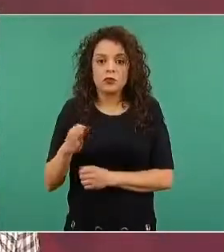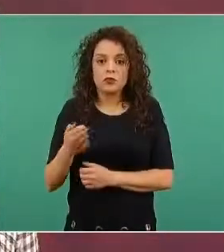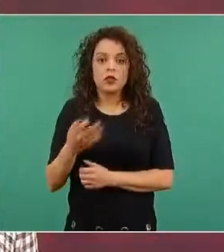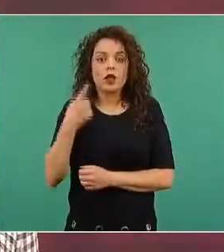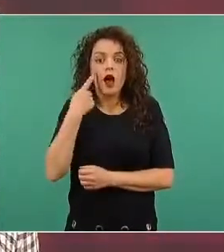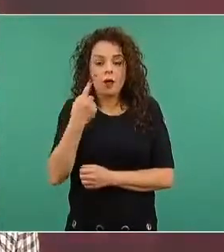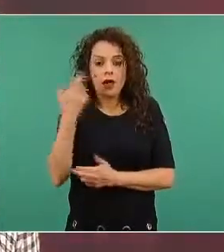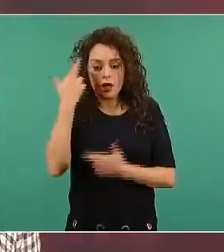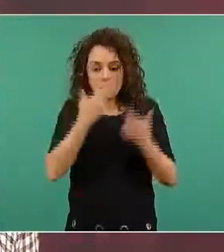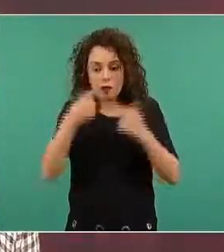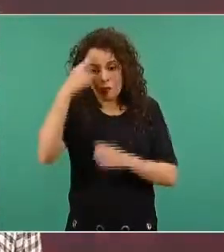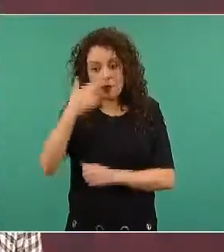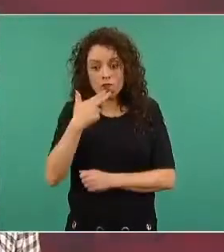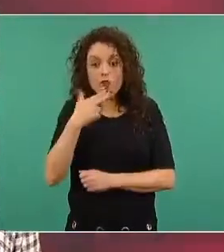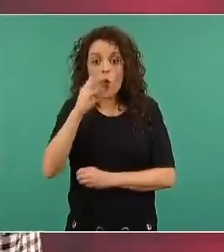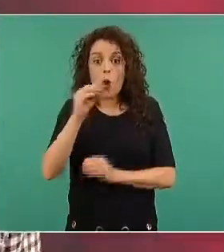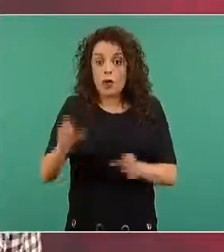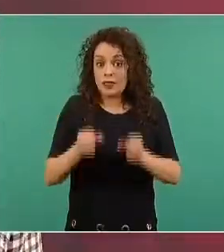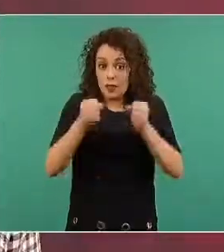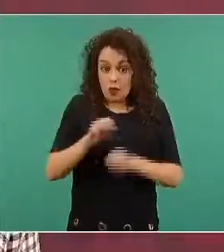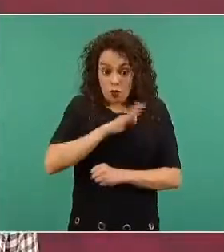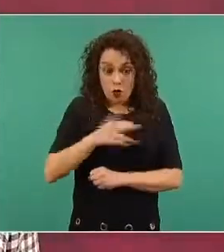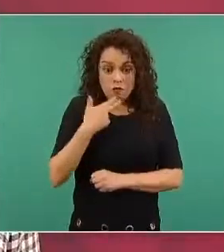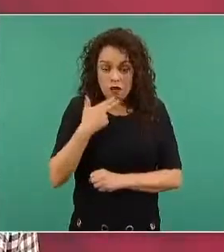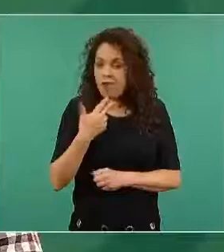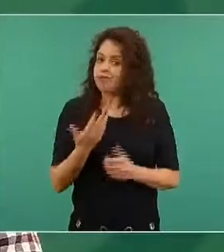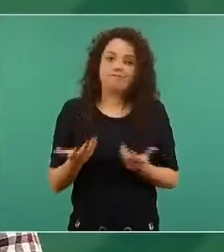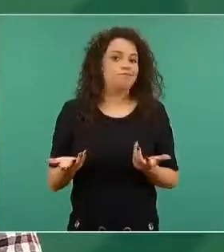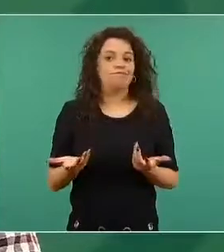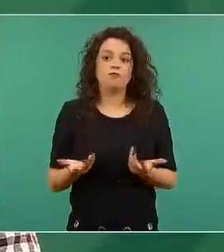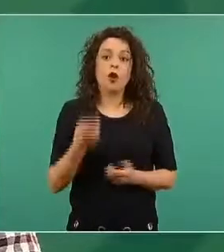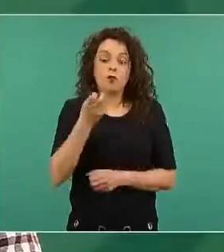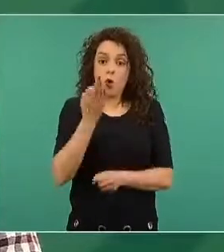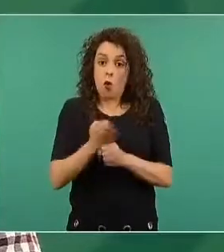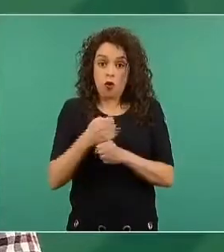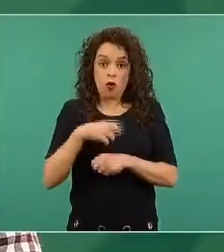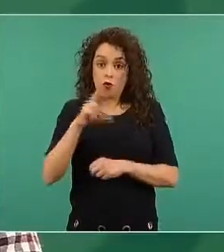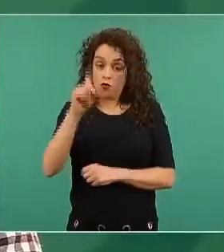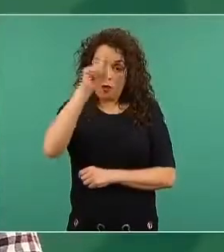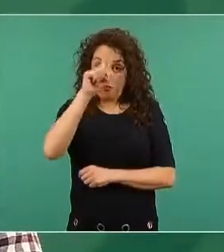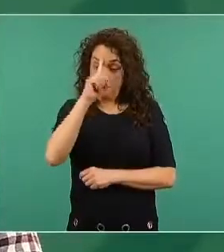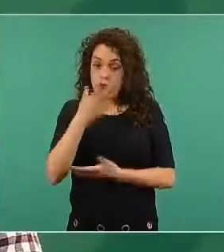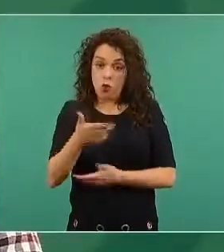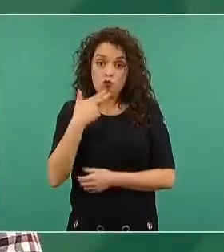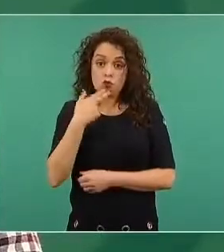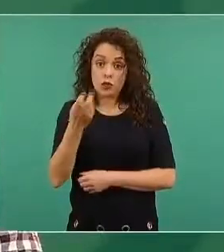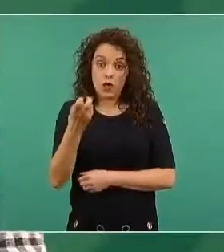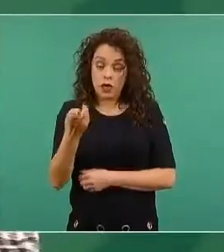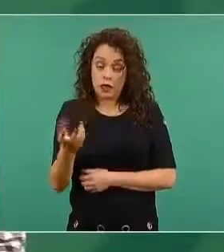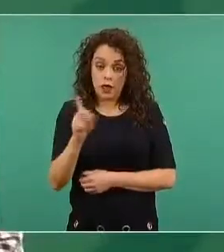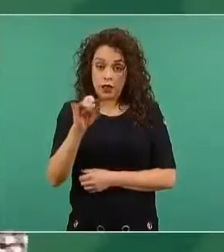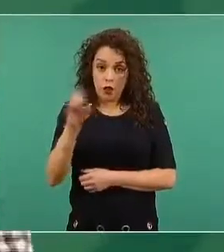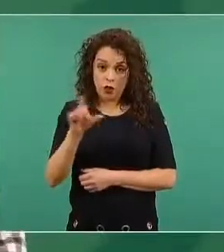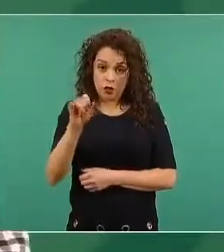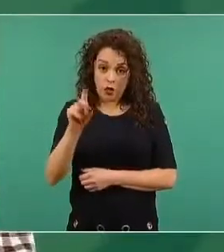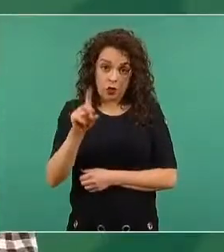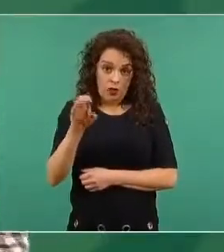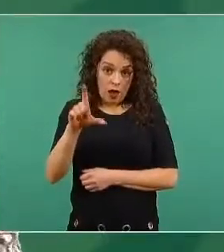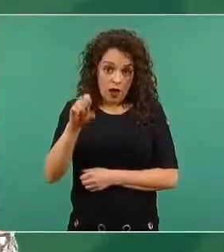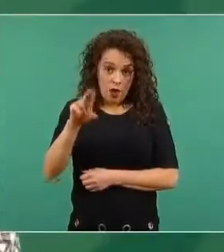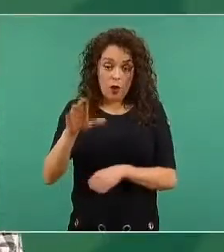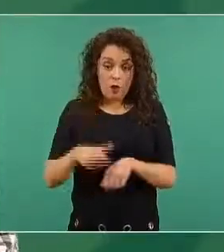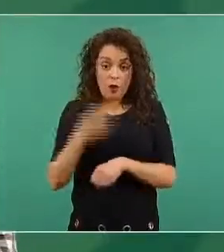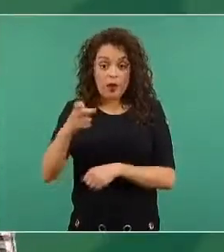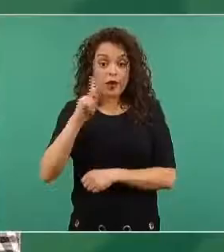ser seguro el producto. Entonces, de momento no recomendamos el uso de dióxido de cloro porque precisamente esa